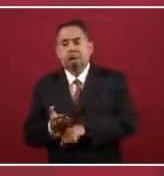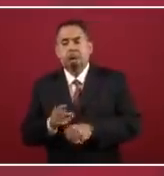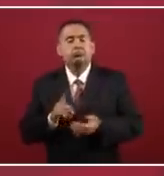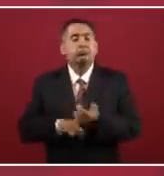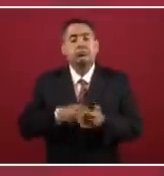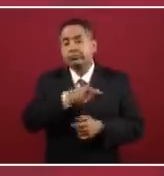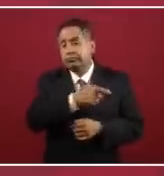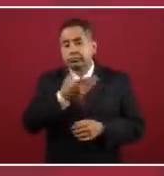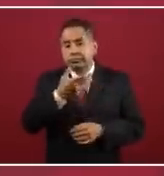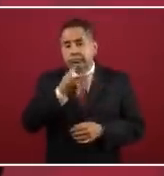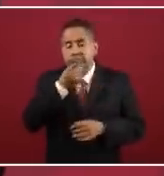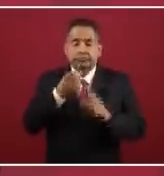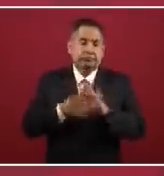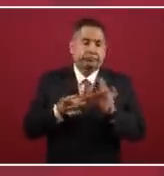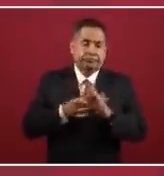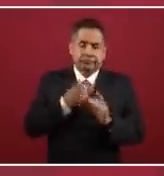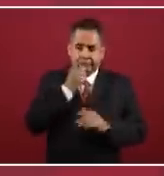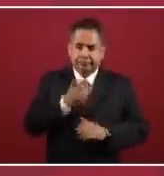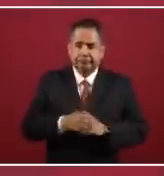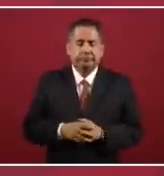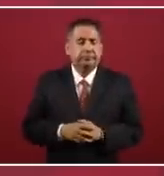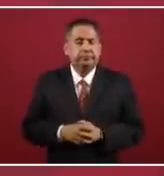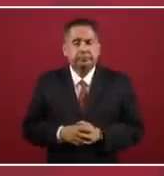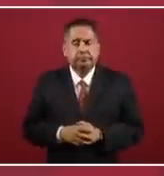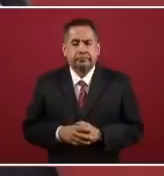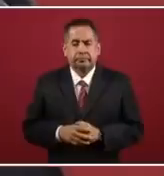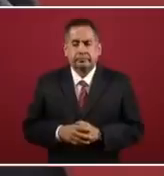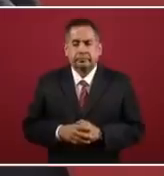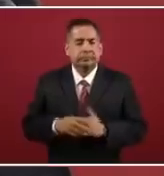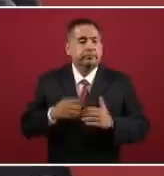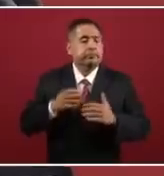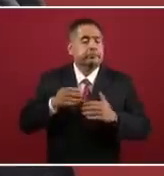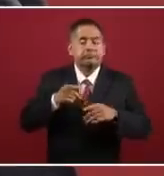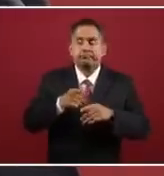porque hacen falta instalaciones